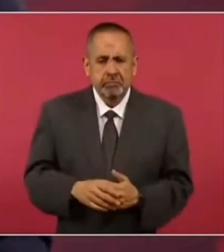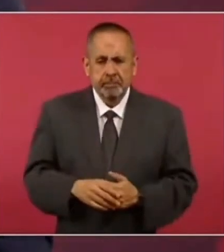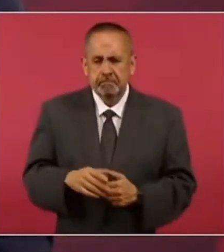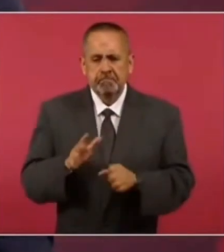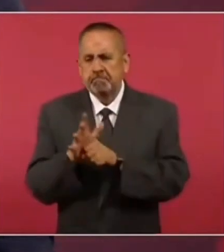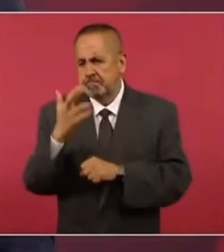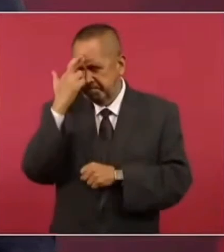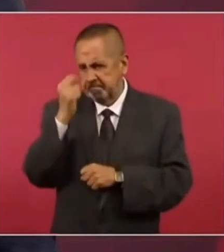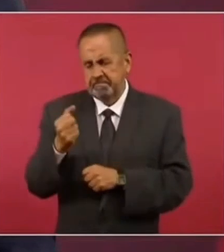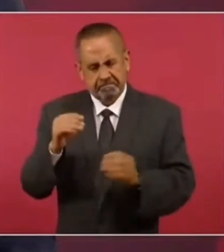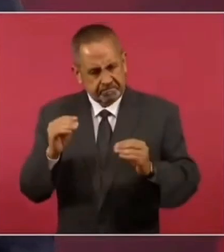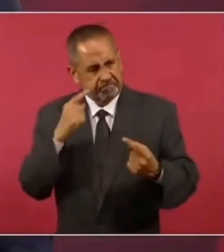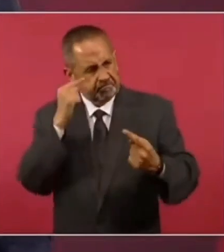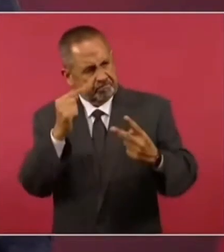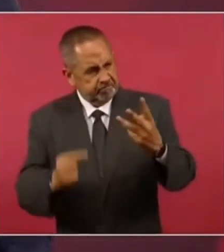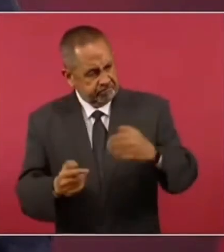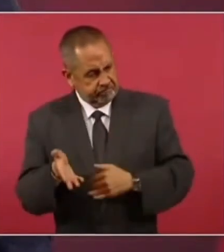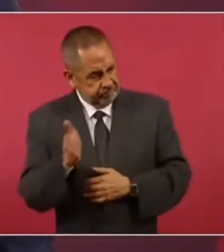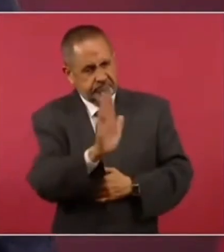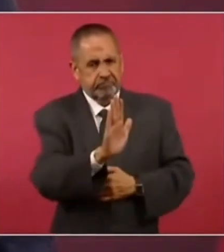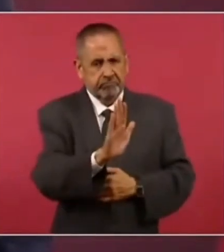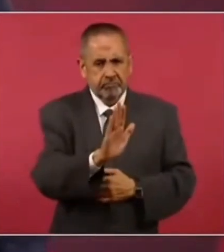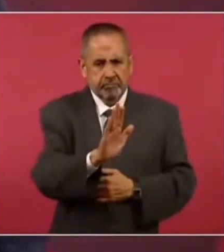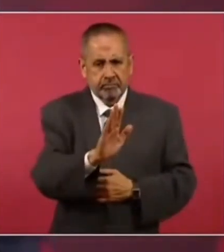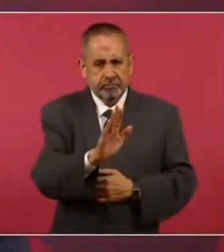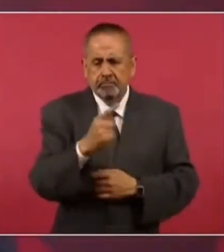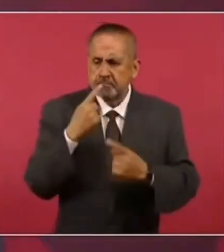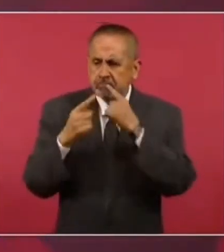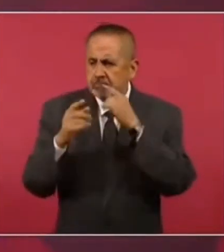argumente y que se escuchen todas las voces.